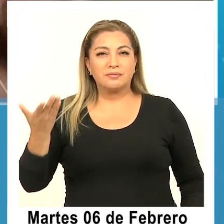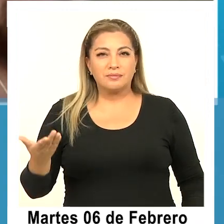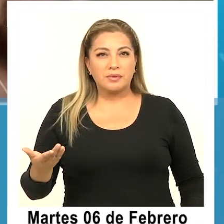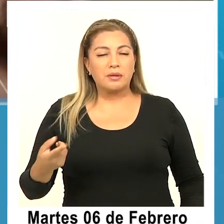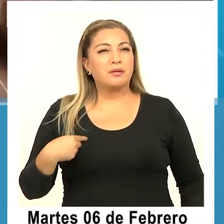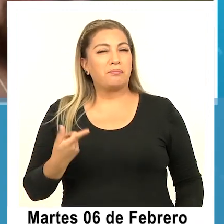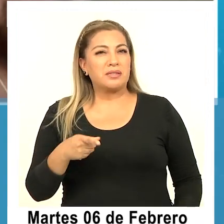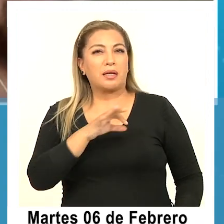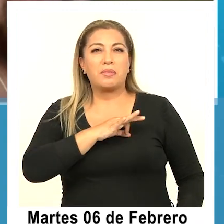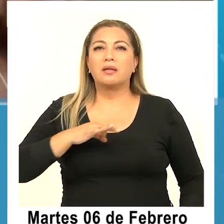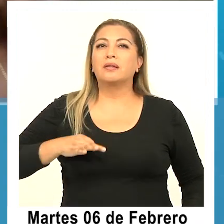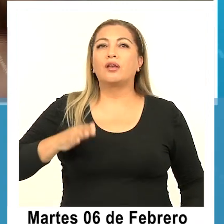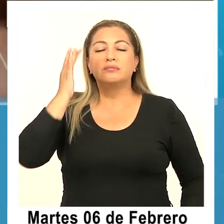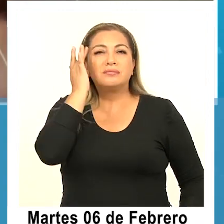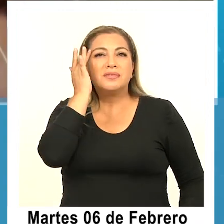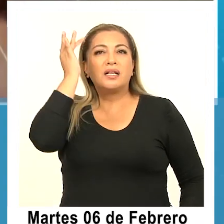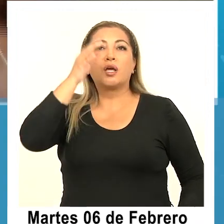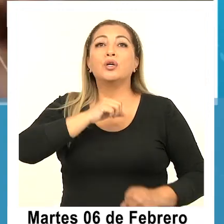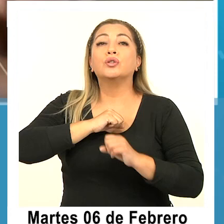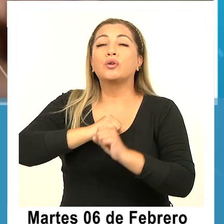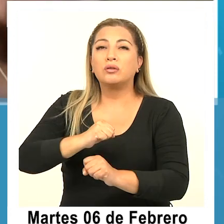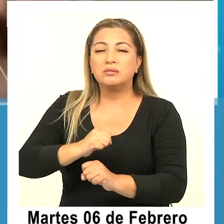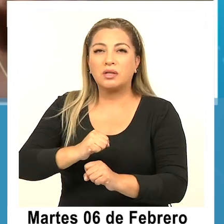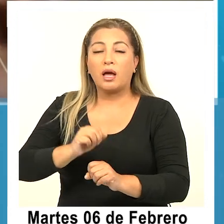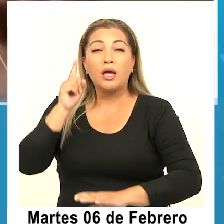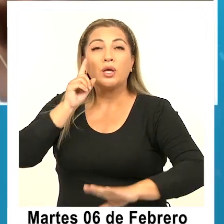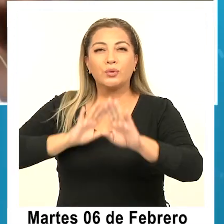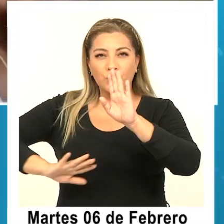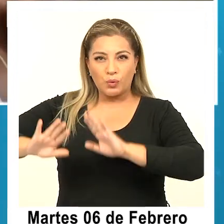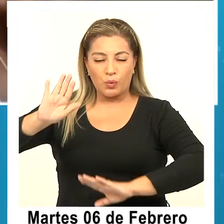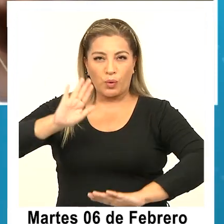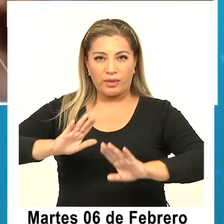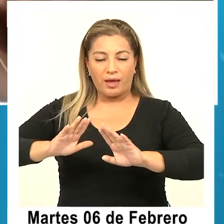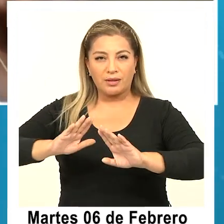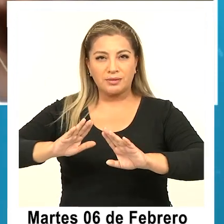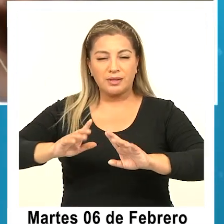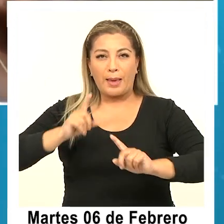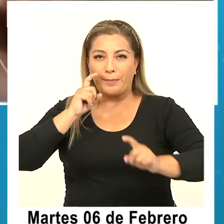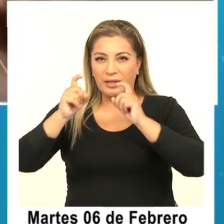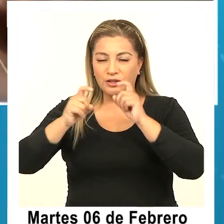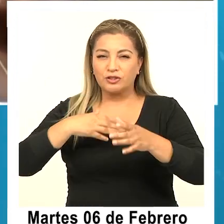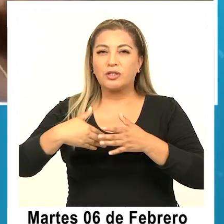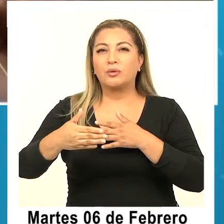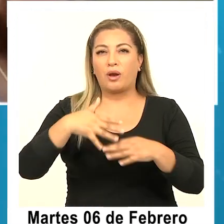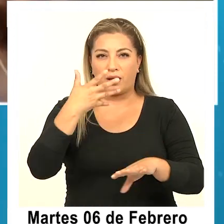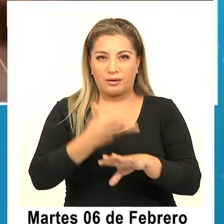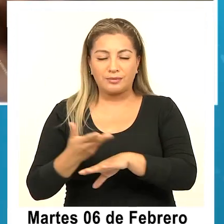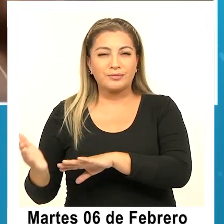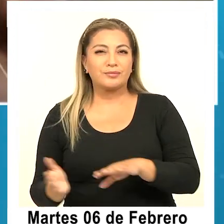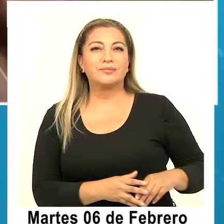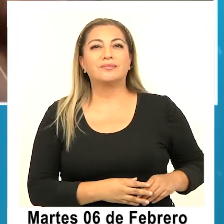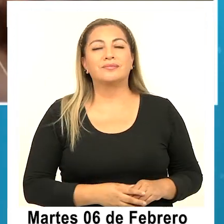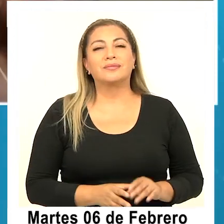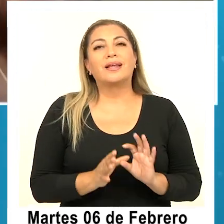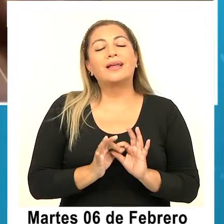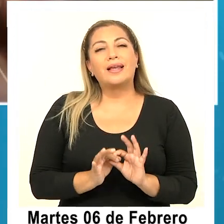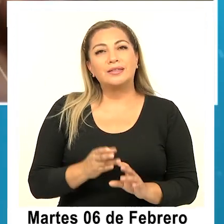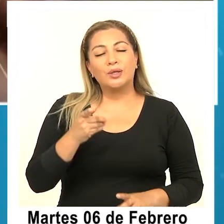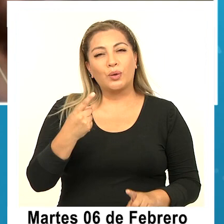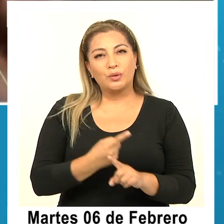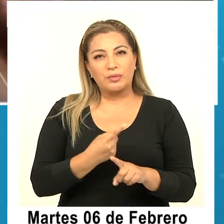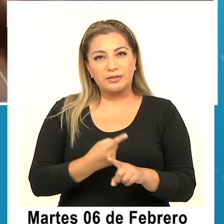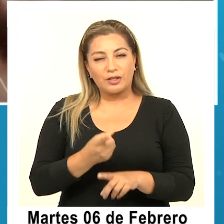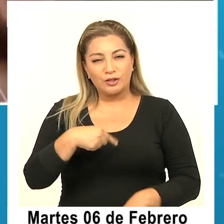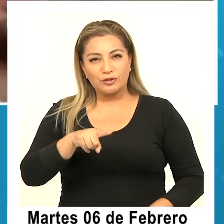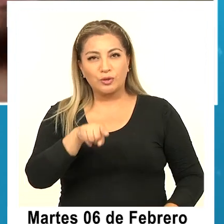mal de pensar en ese tipo de ministerio en contra o en prevención de los riesgos naturales que vive nuestro país. Ok. Gracias, Cristian, por haber estado